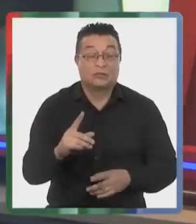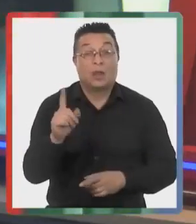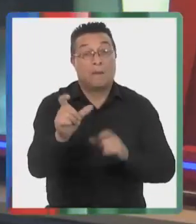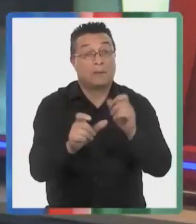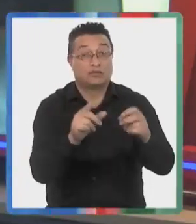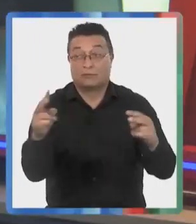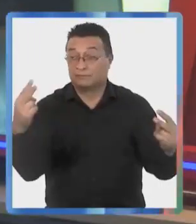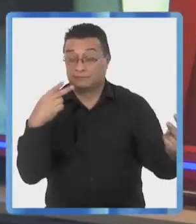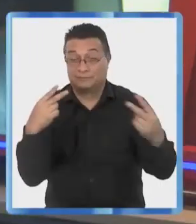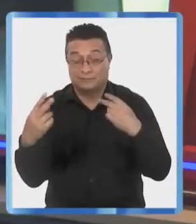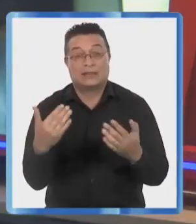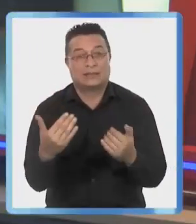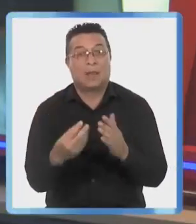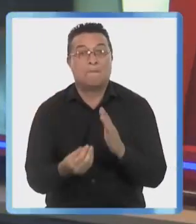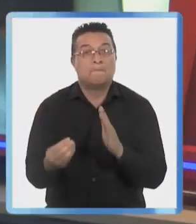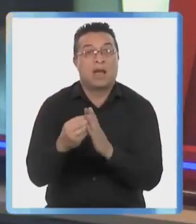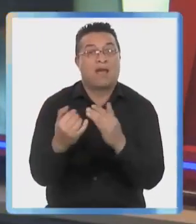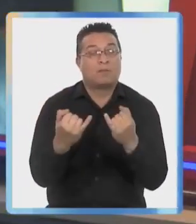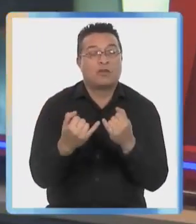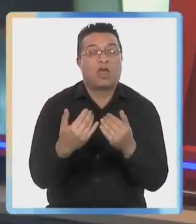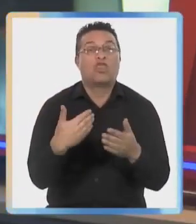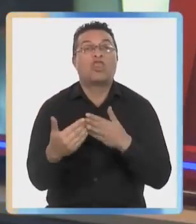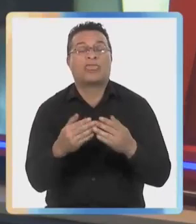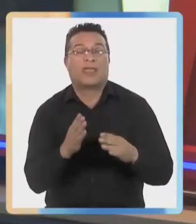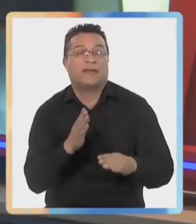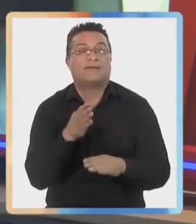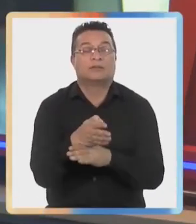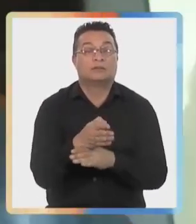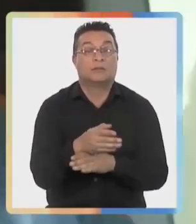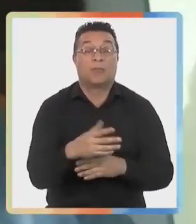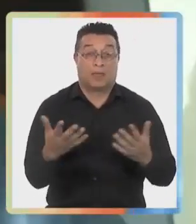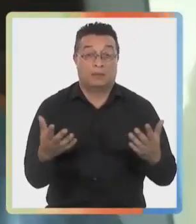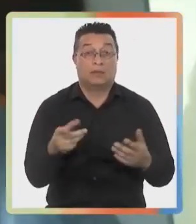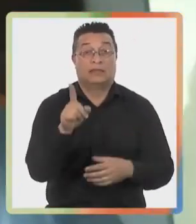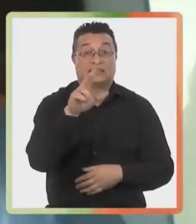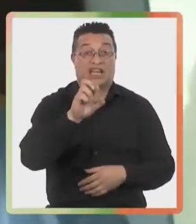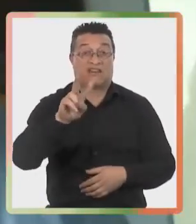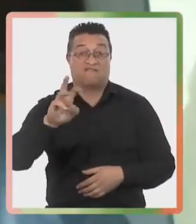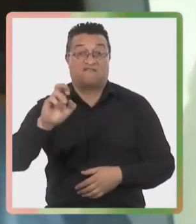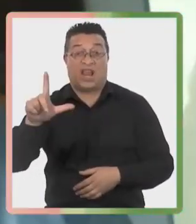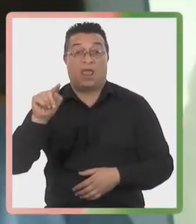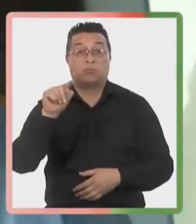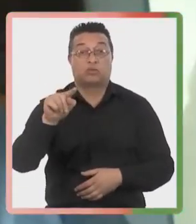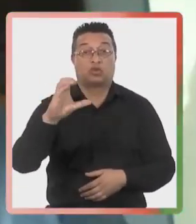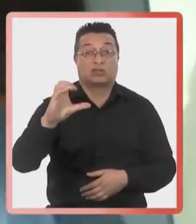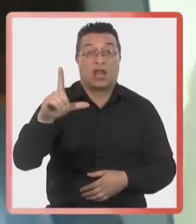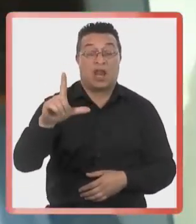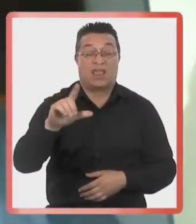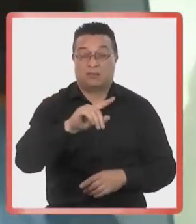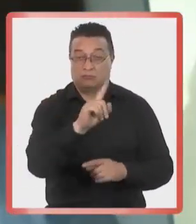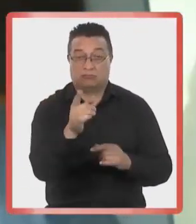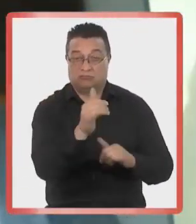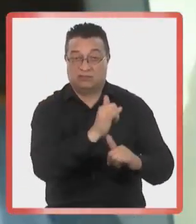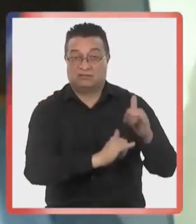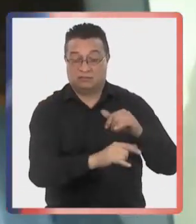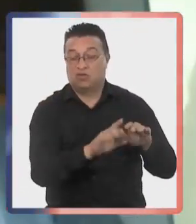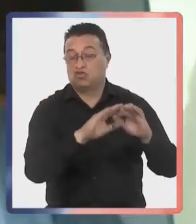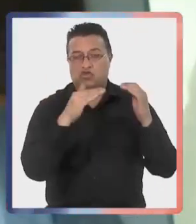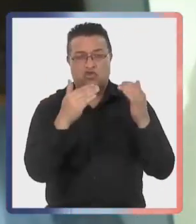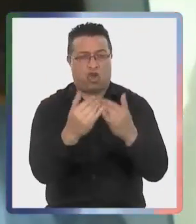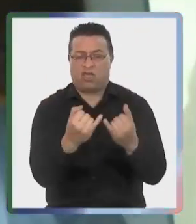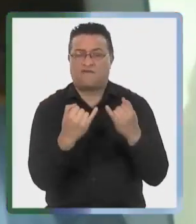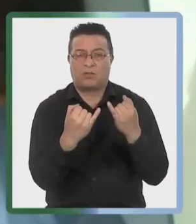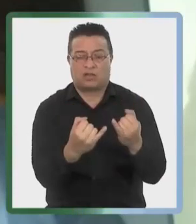gente que nos está viendo necesita más información, ¿a dónde puede acudir, por ejemplo? En la página cepel.cl está toda la